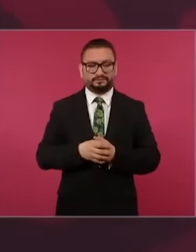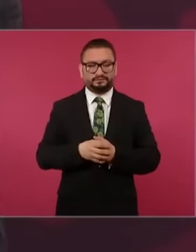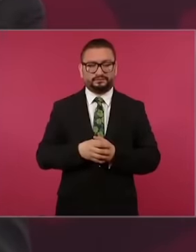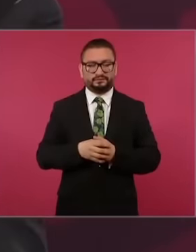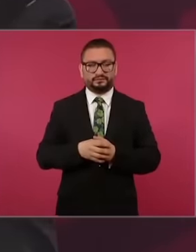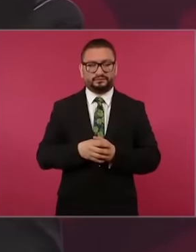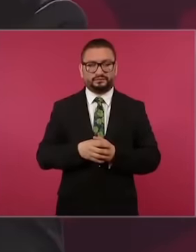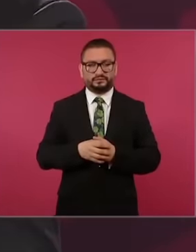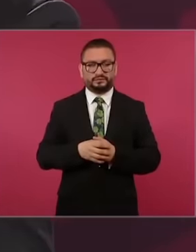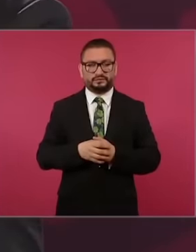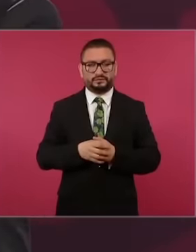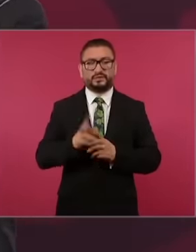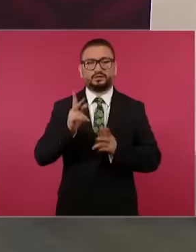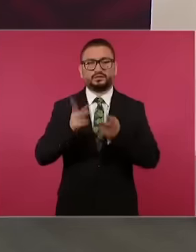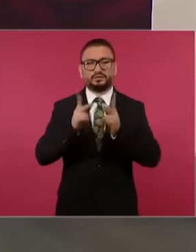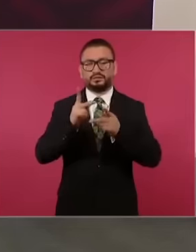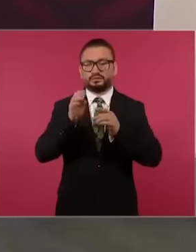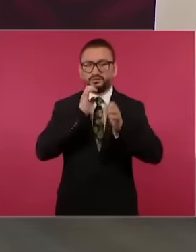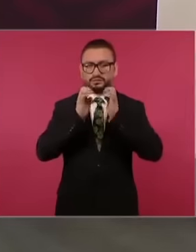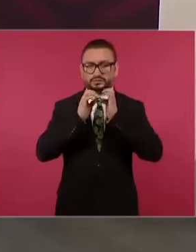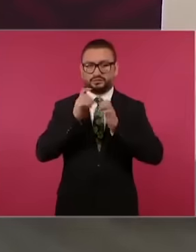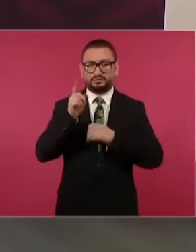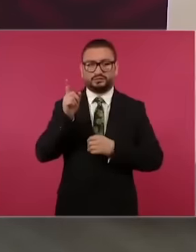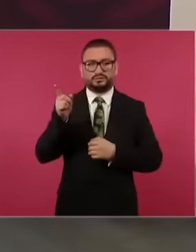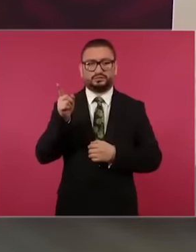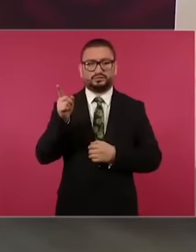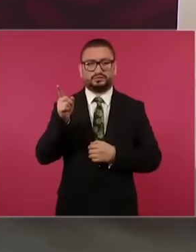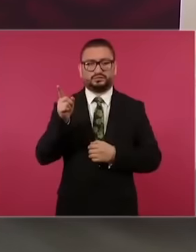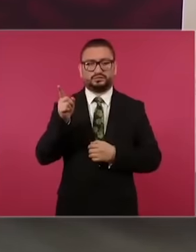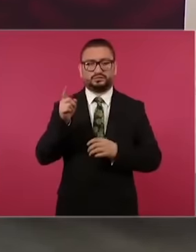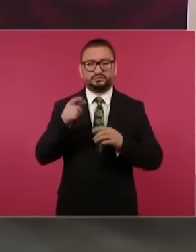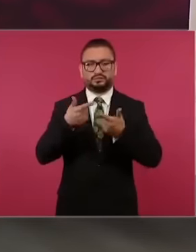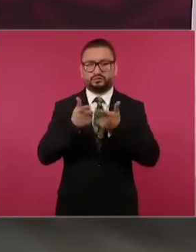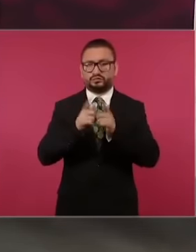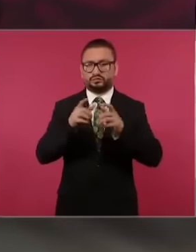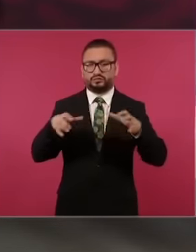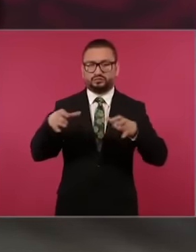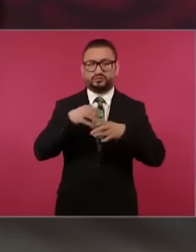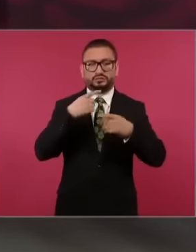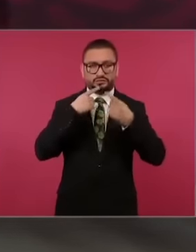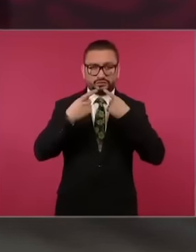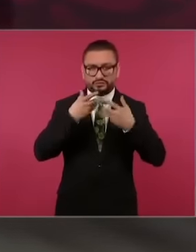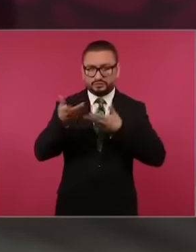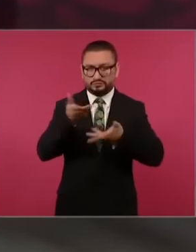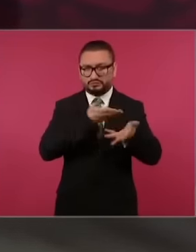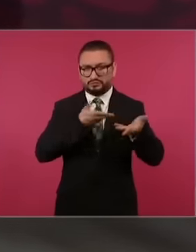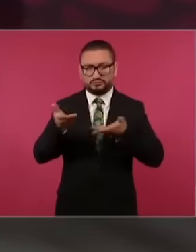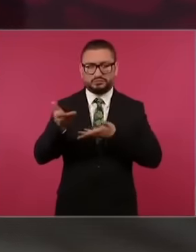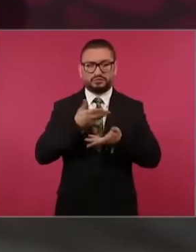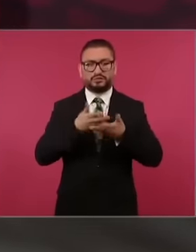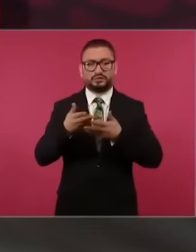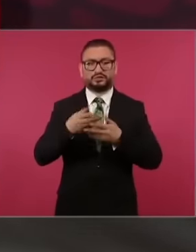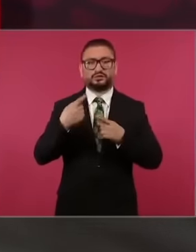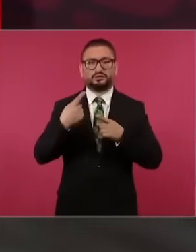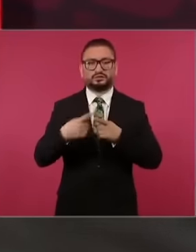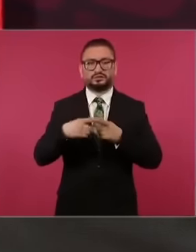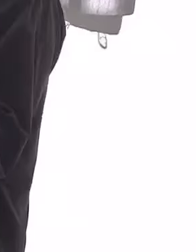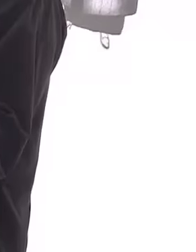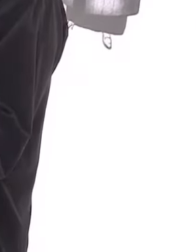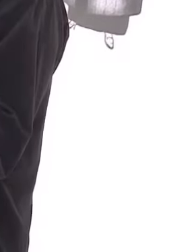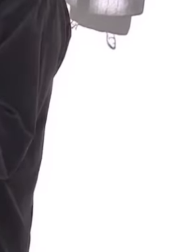Conversar en entrevista colectiva, en diálogo circular, con los del